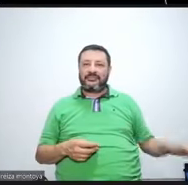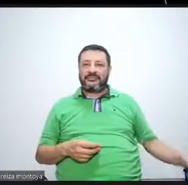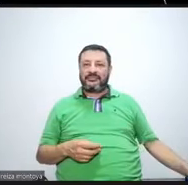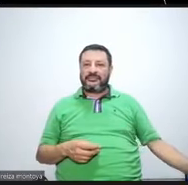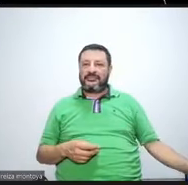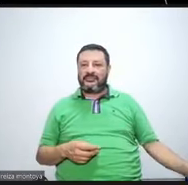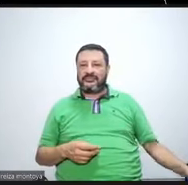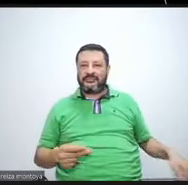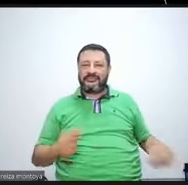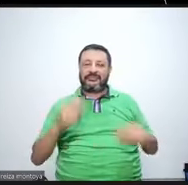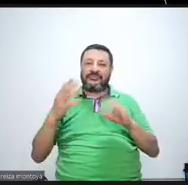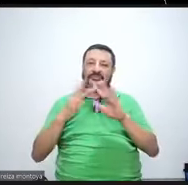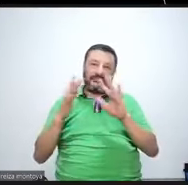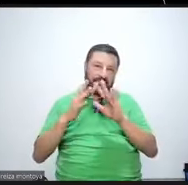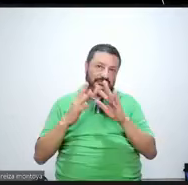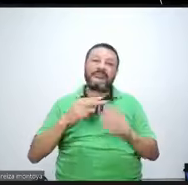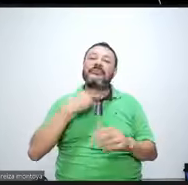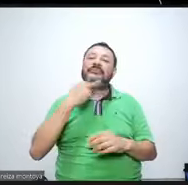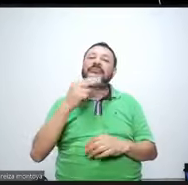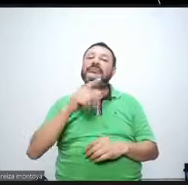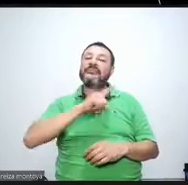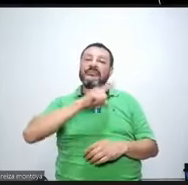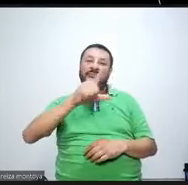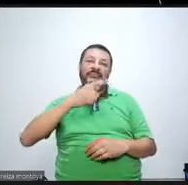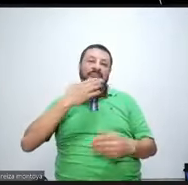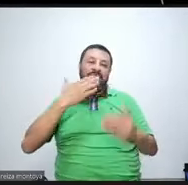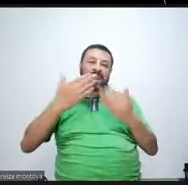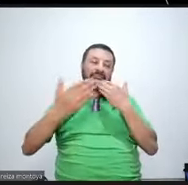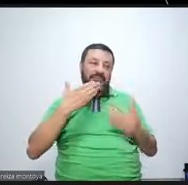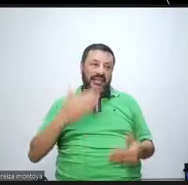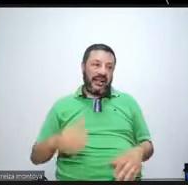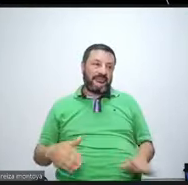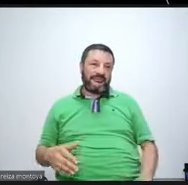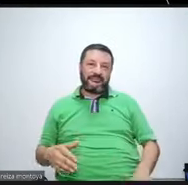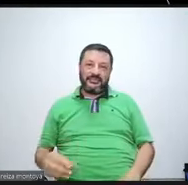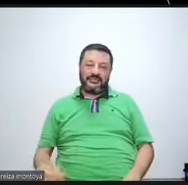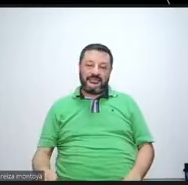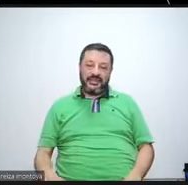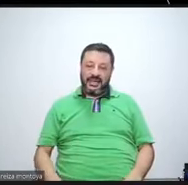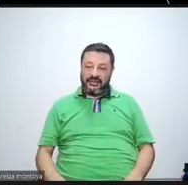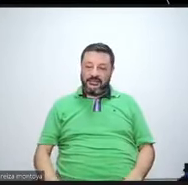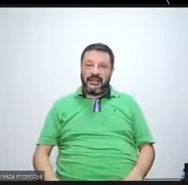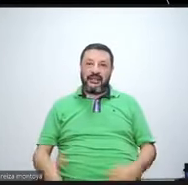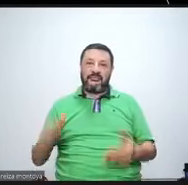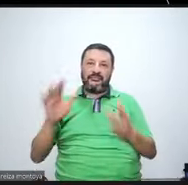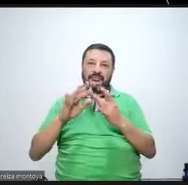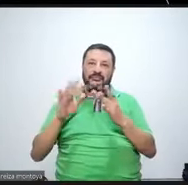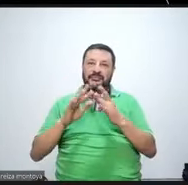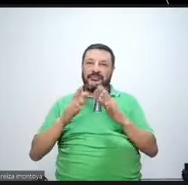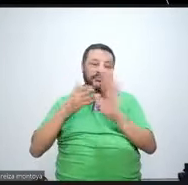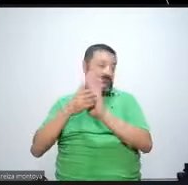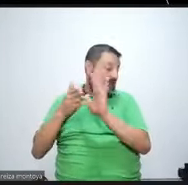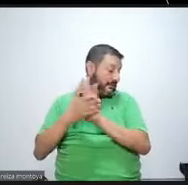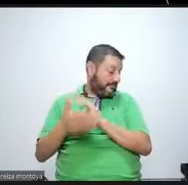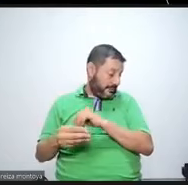que sea como que la voz que más confianza me genere, que yo sé que obviamente mi entrenador va a hablar a través de ella.